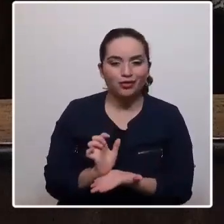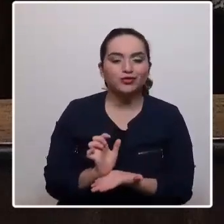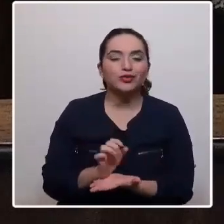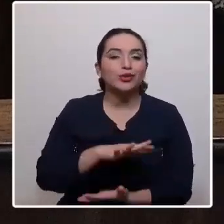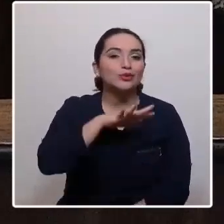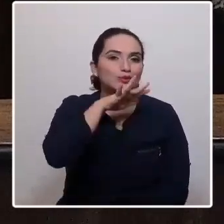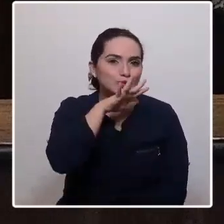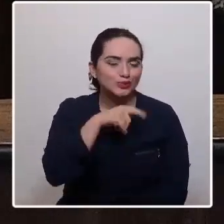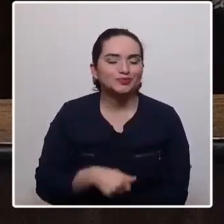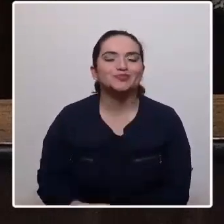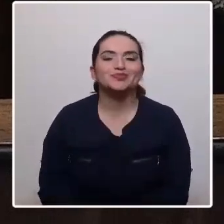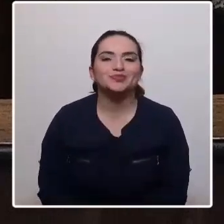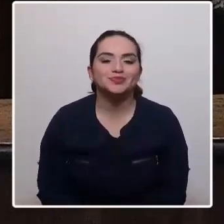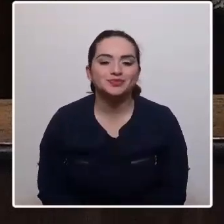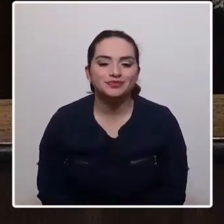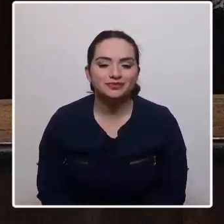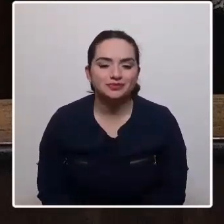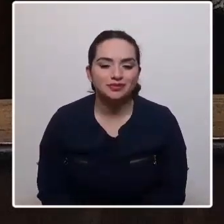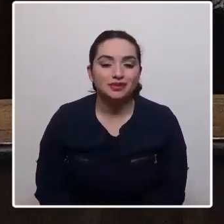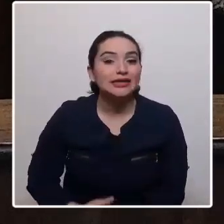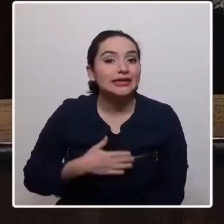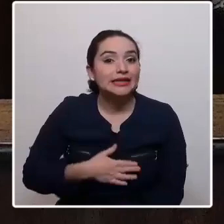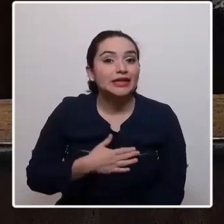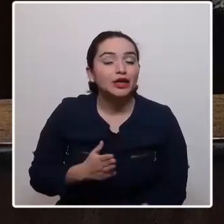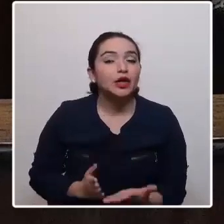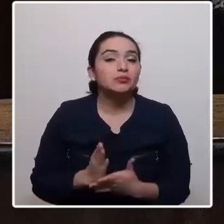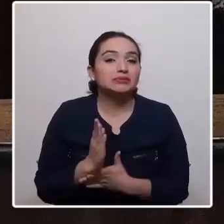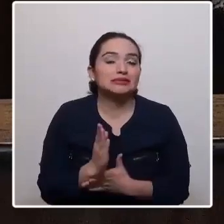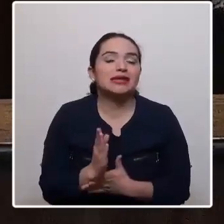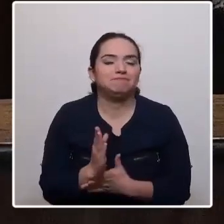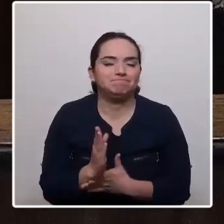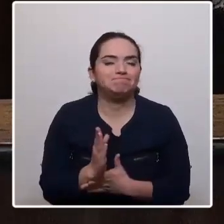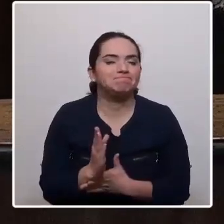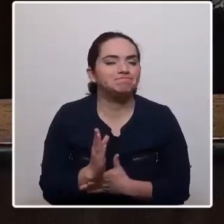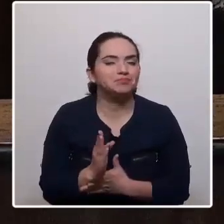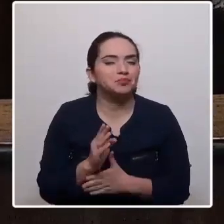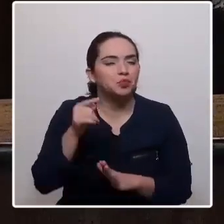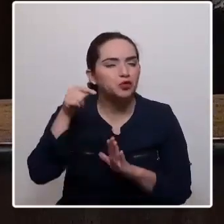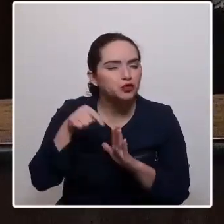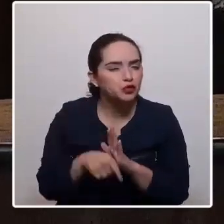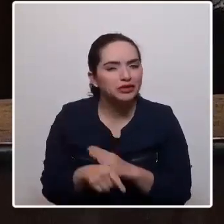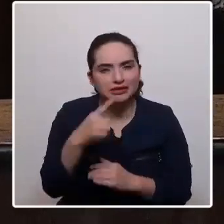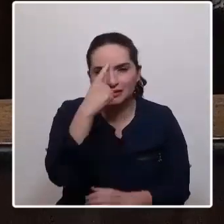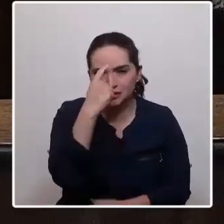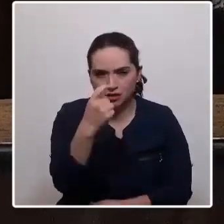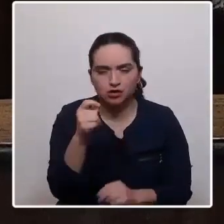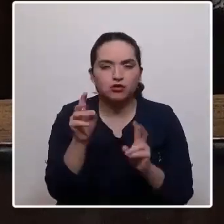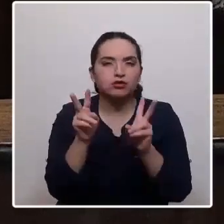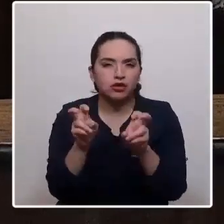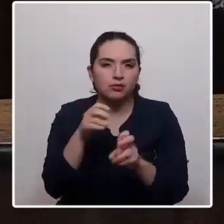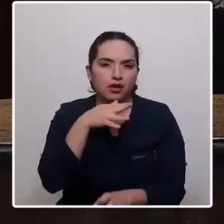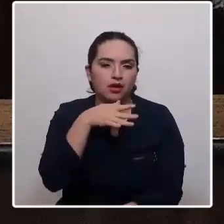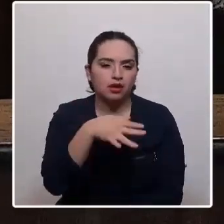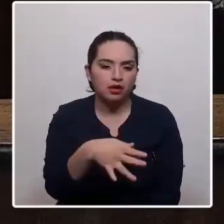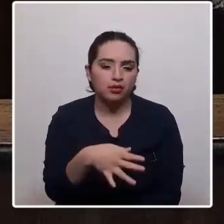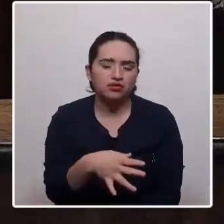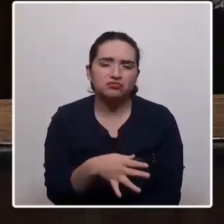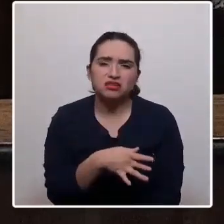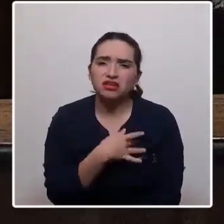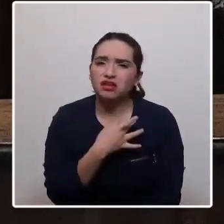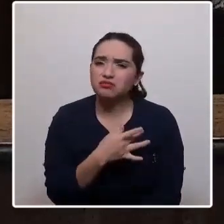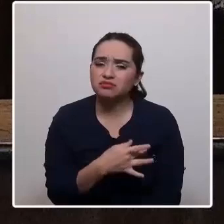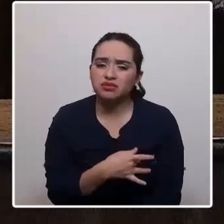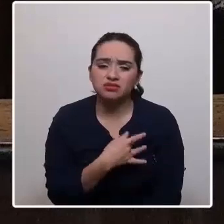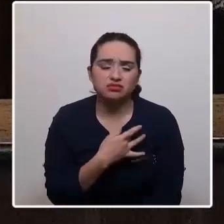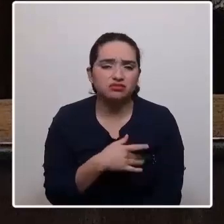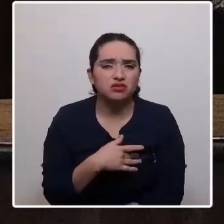de esta. Con ello quiero comenzar indicando la importancia de hablar en profundidad y en serio sobre este tema. Y lamento que estemos llegando